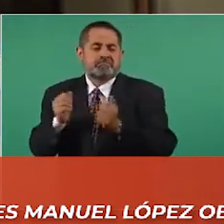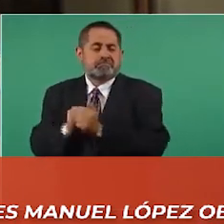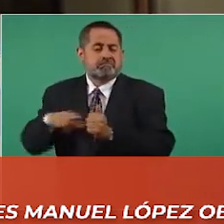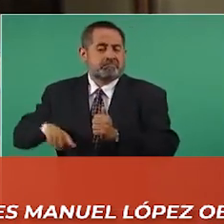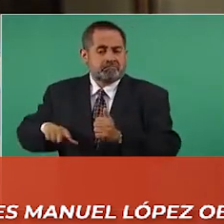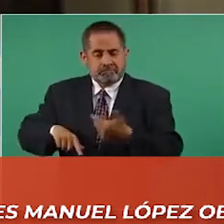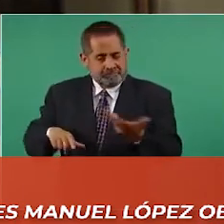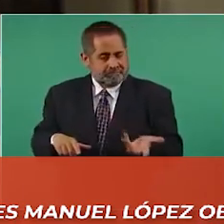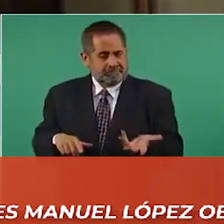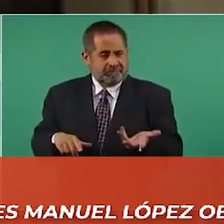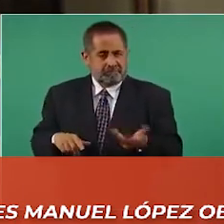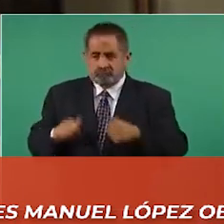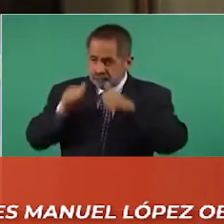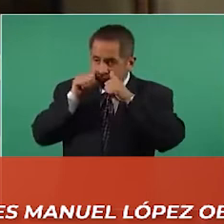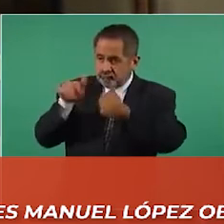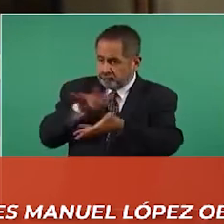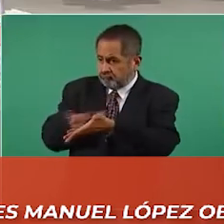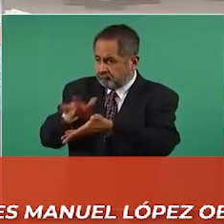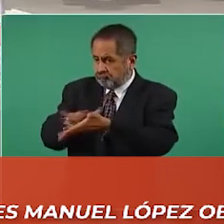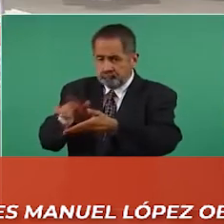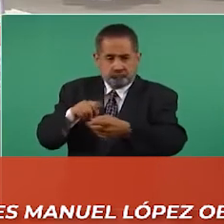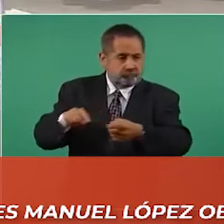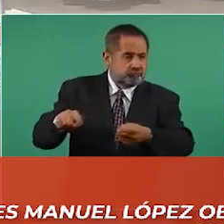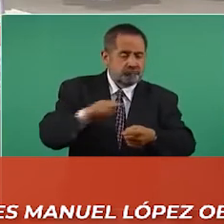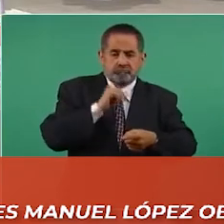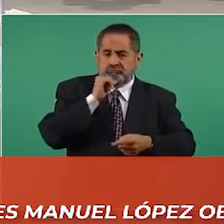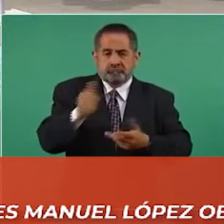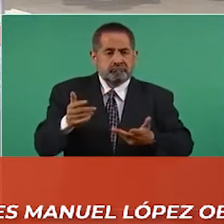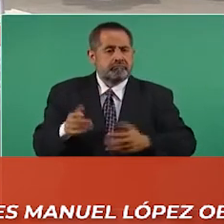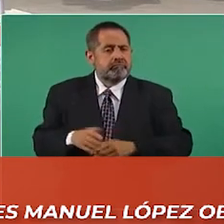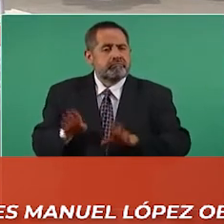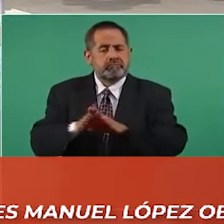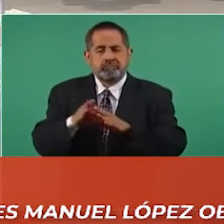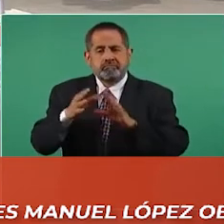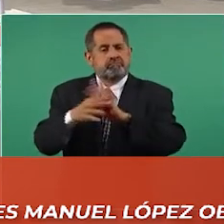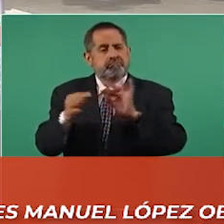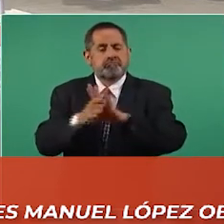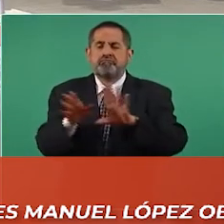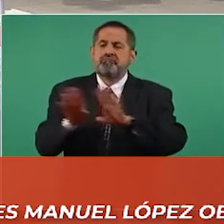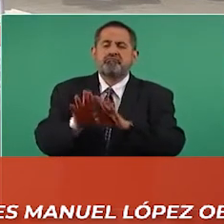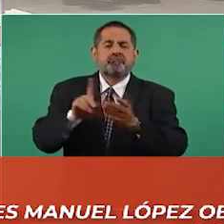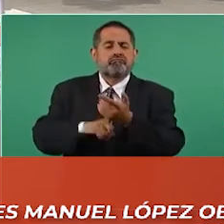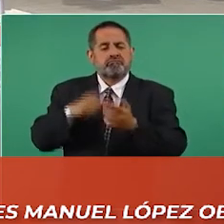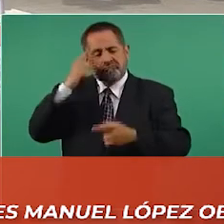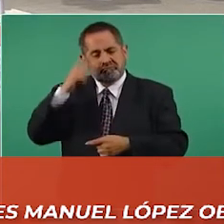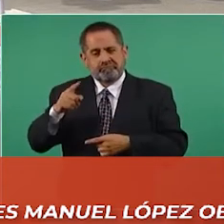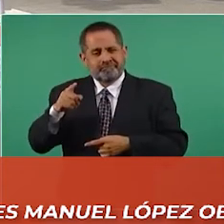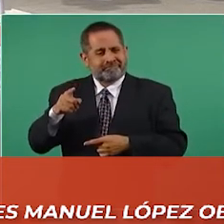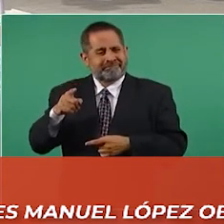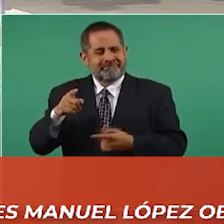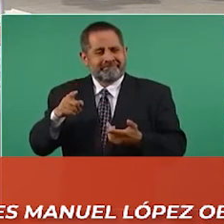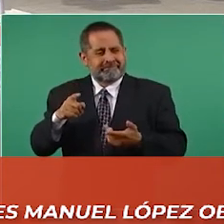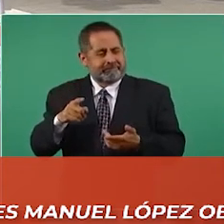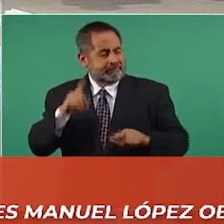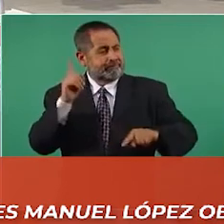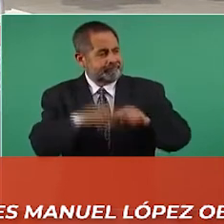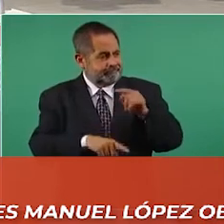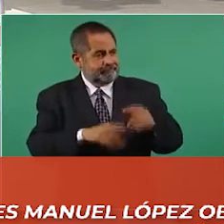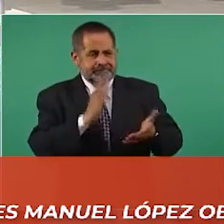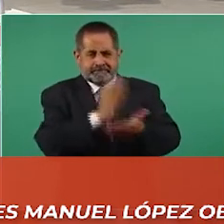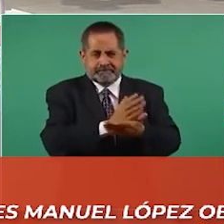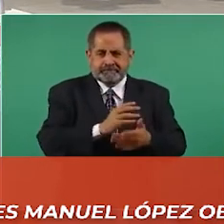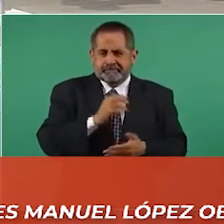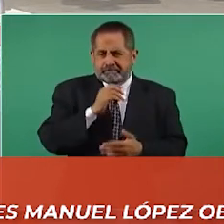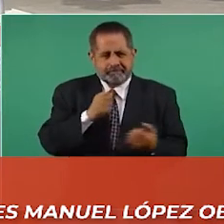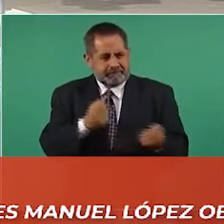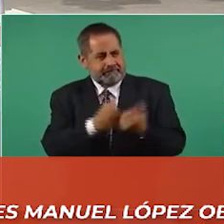atendiendo realmente a las entidades para poder, si no bien declarar una guerra contra el crimen organizado, pero sí no permitirles